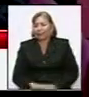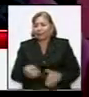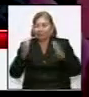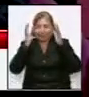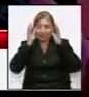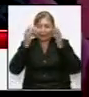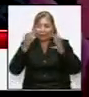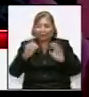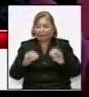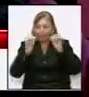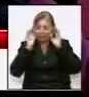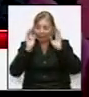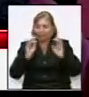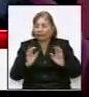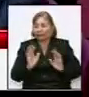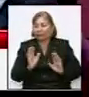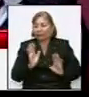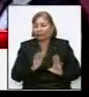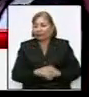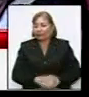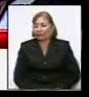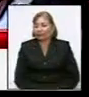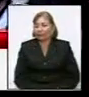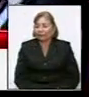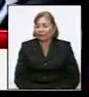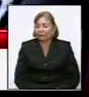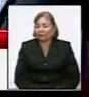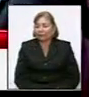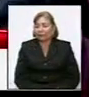aportes que ustedes han dado en su momento